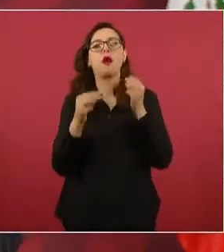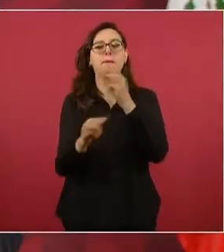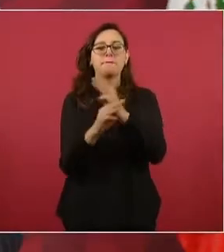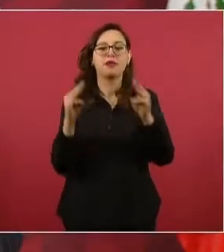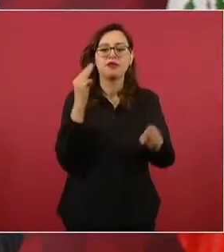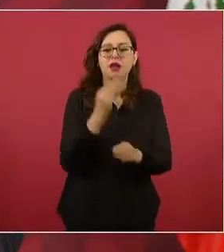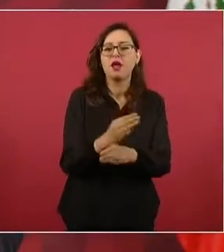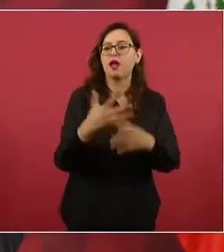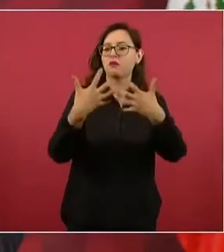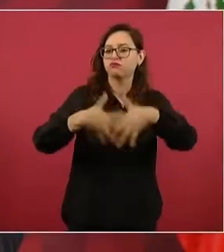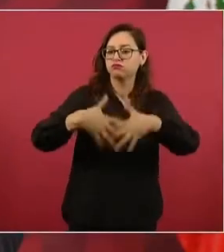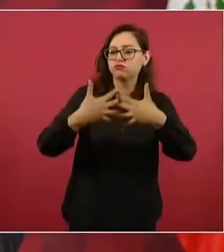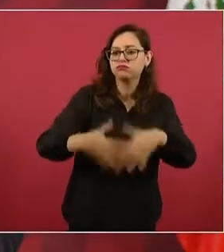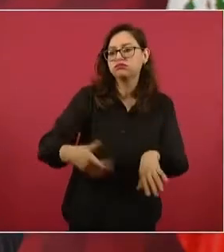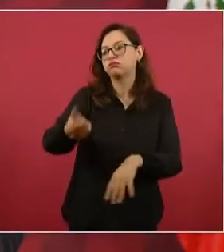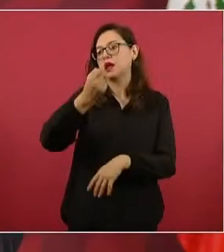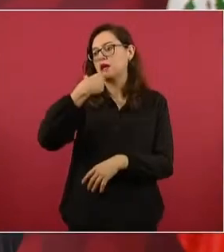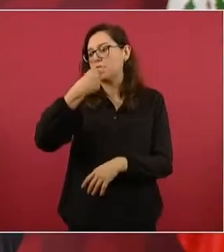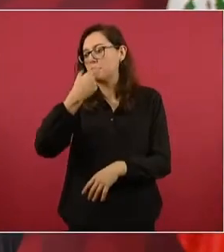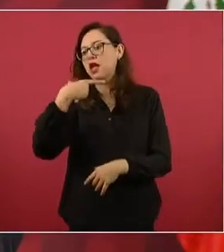de abasto de medicamentos,